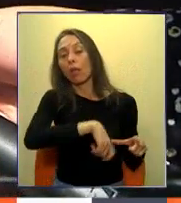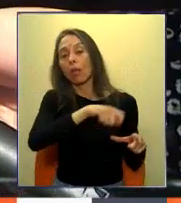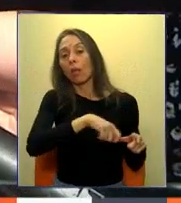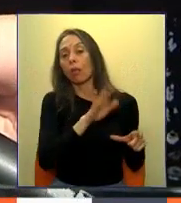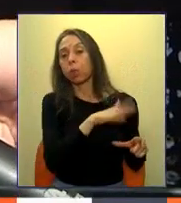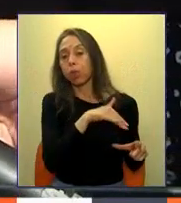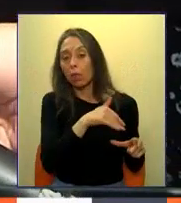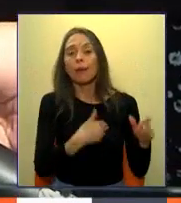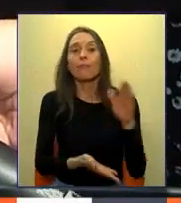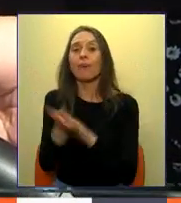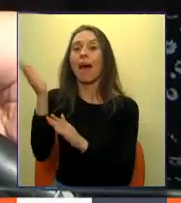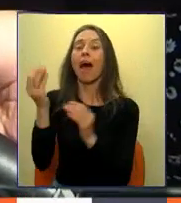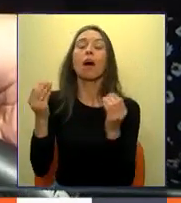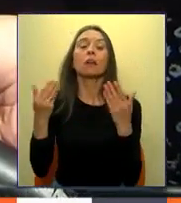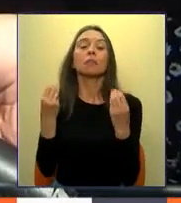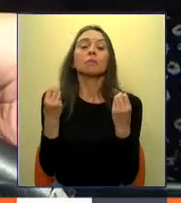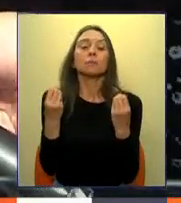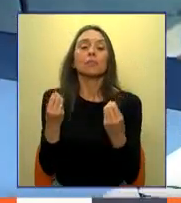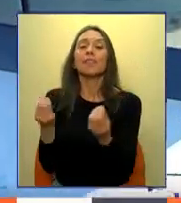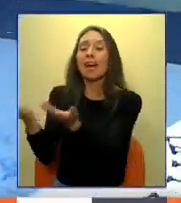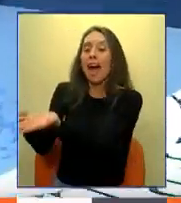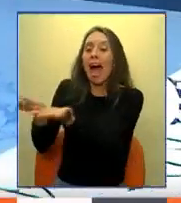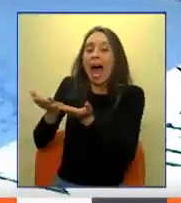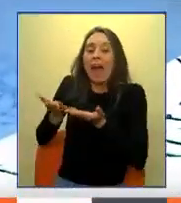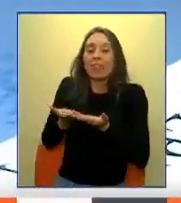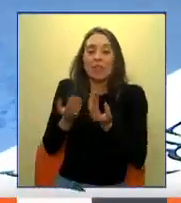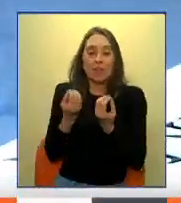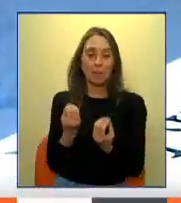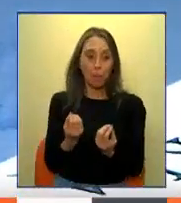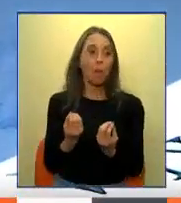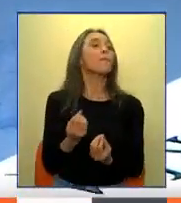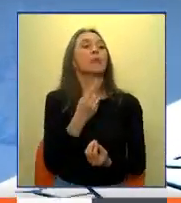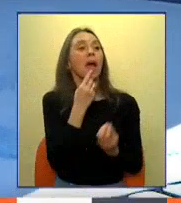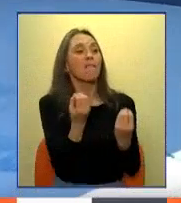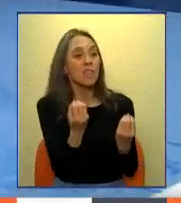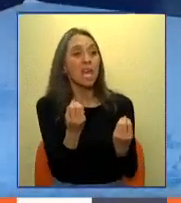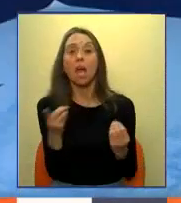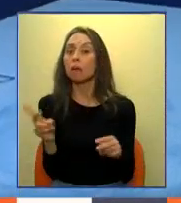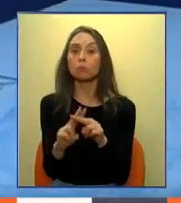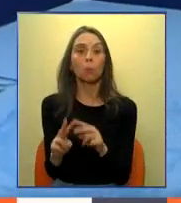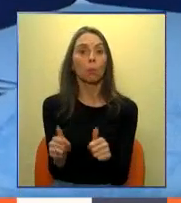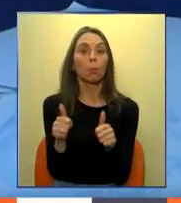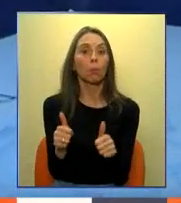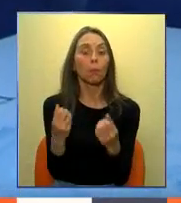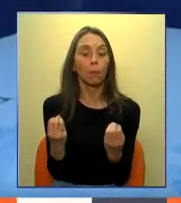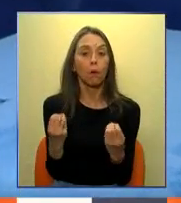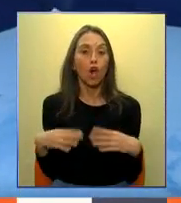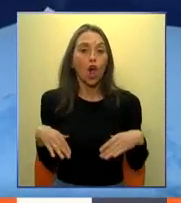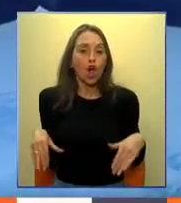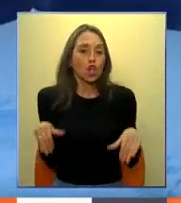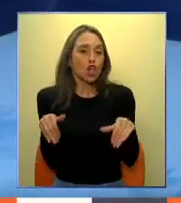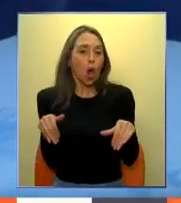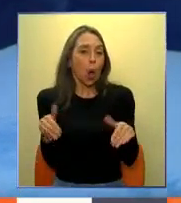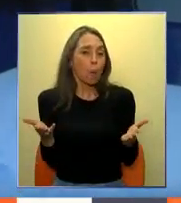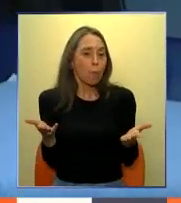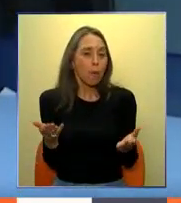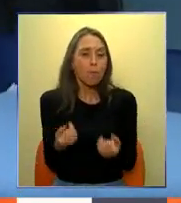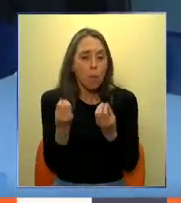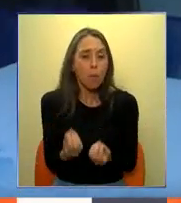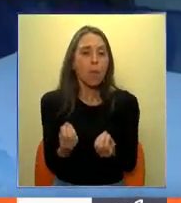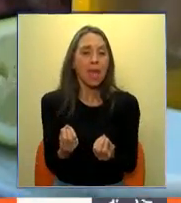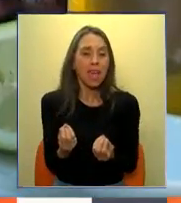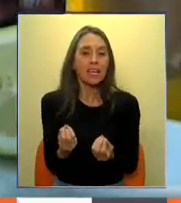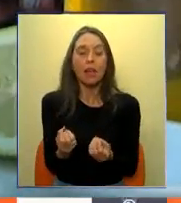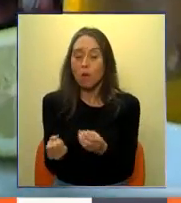como a recrearse acá y que la atiendan bien. Bien, práctico. Cómodo, así que no, bien,